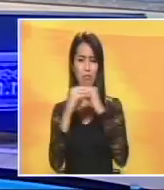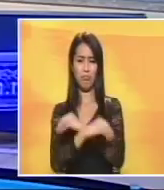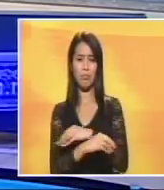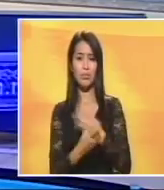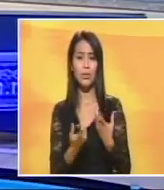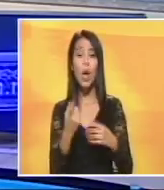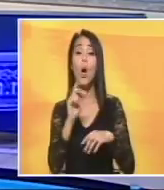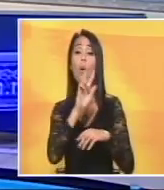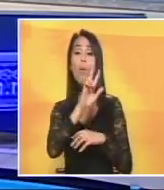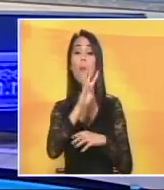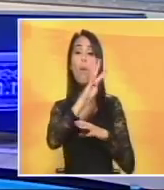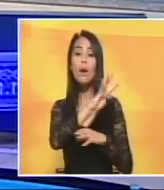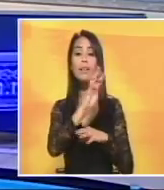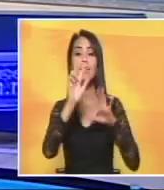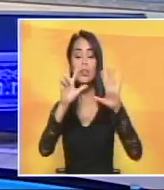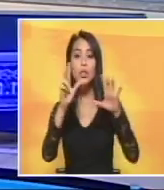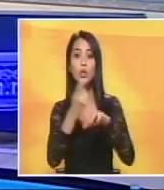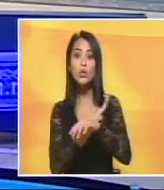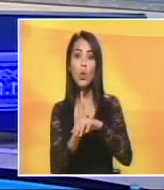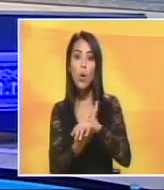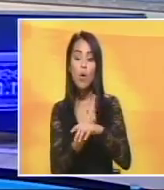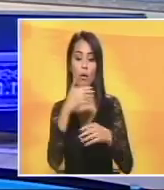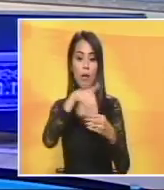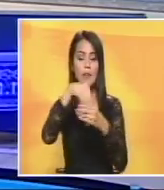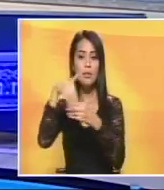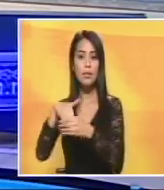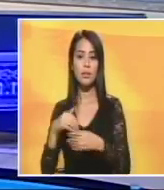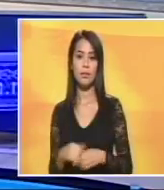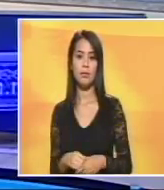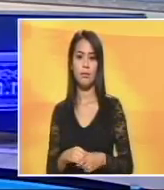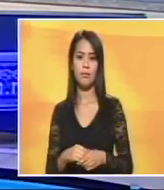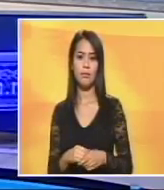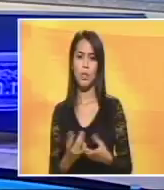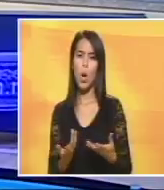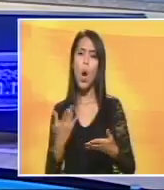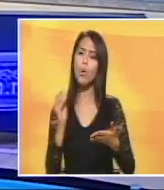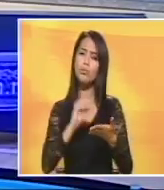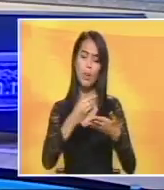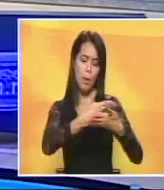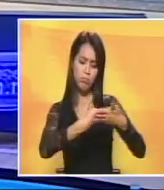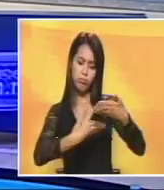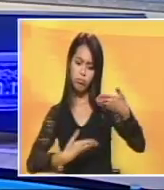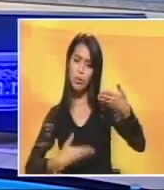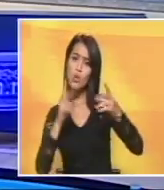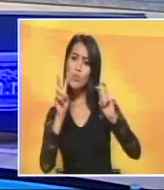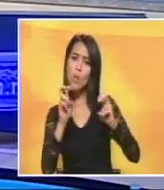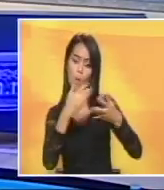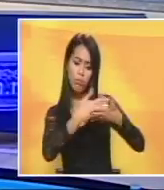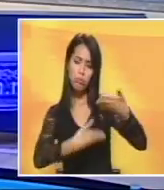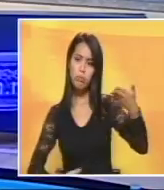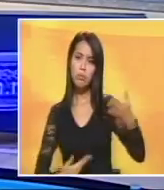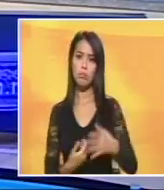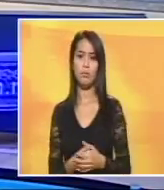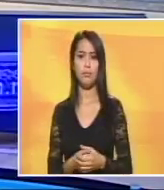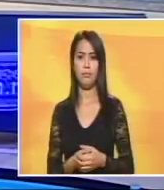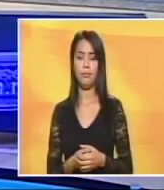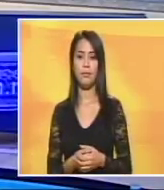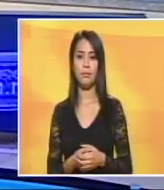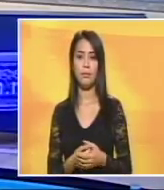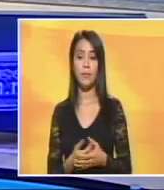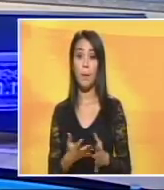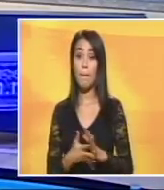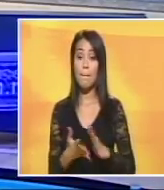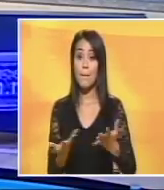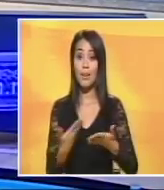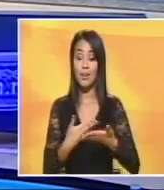solo 48 horas de las elecciones de gobernadores se levante un nuevo listado de centros electorales por considerar que aún no